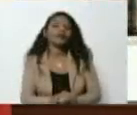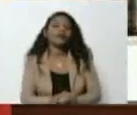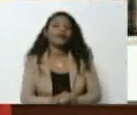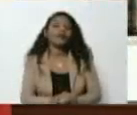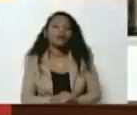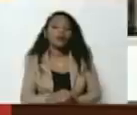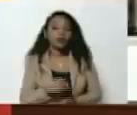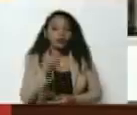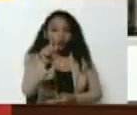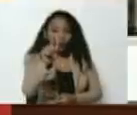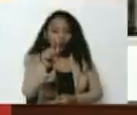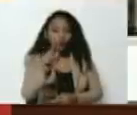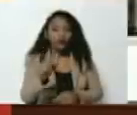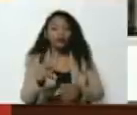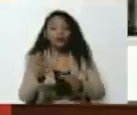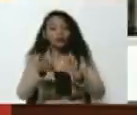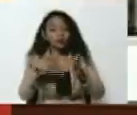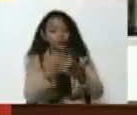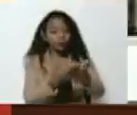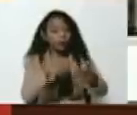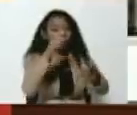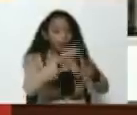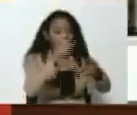tal, cual, Pascual,